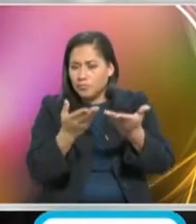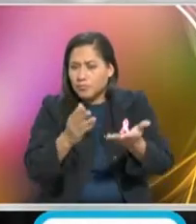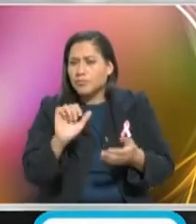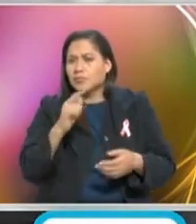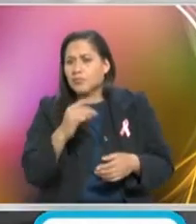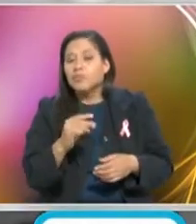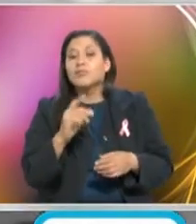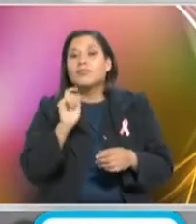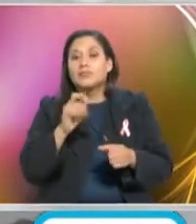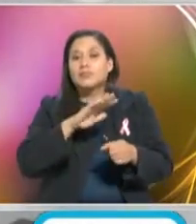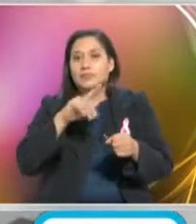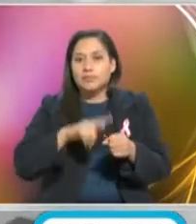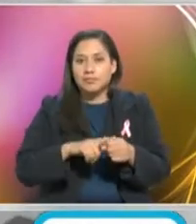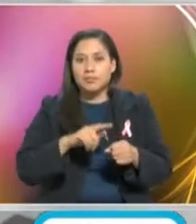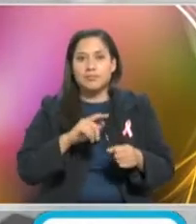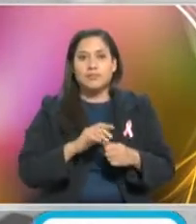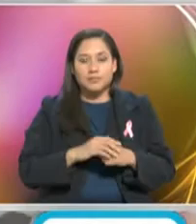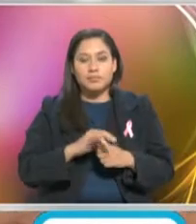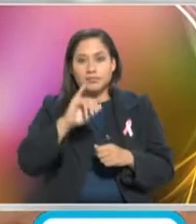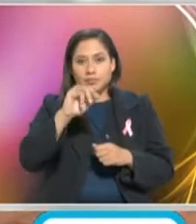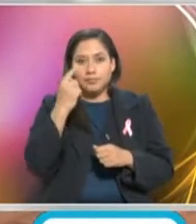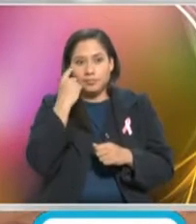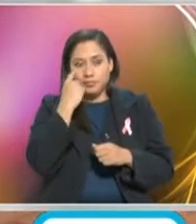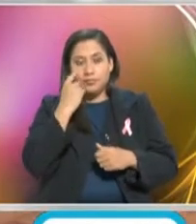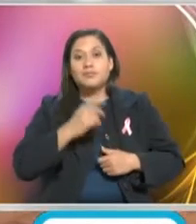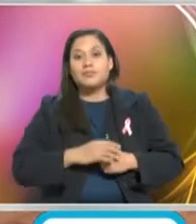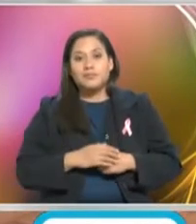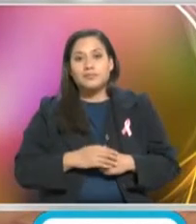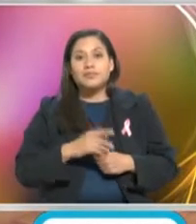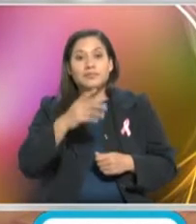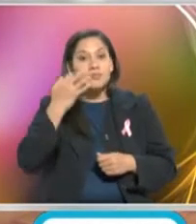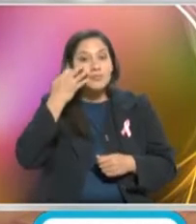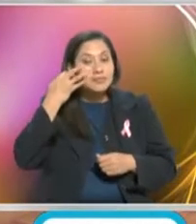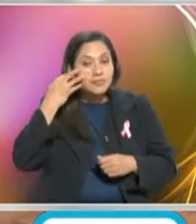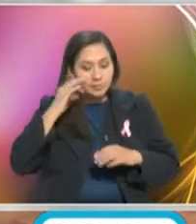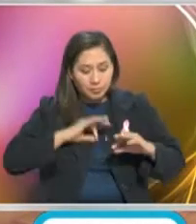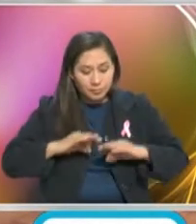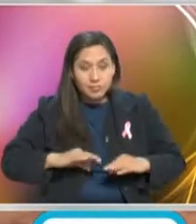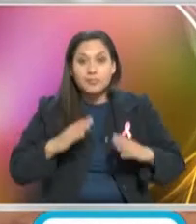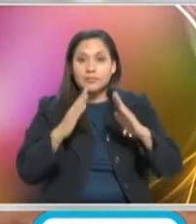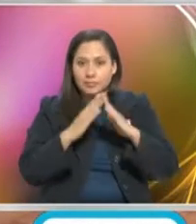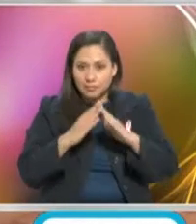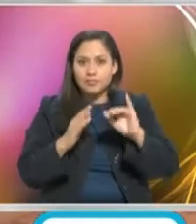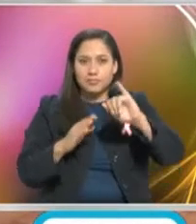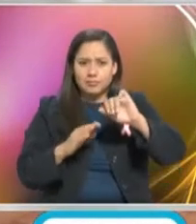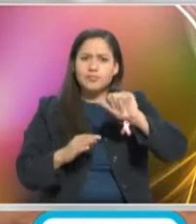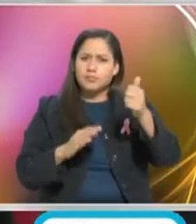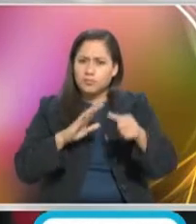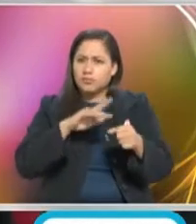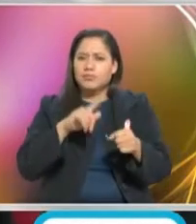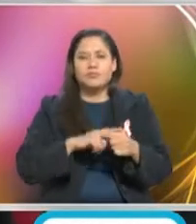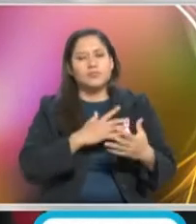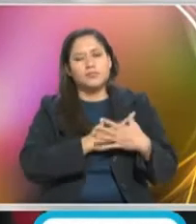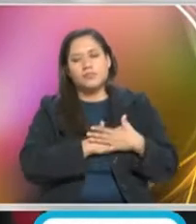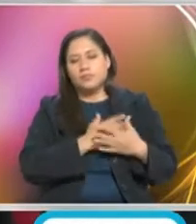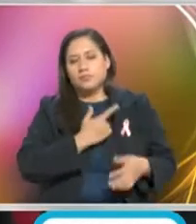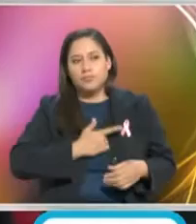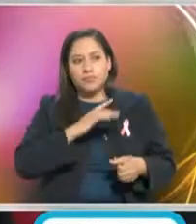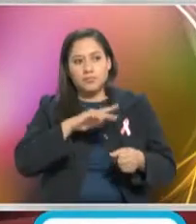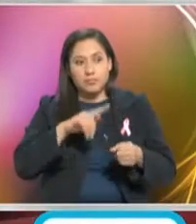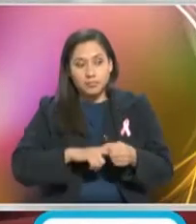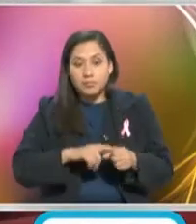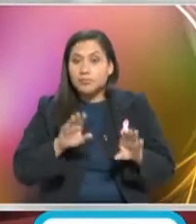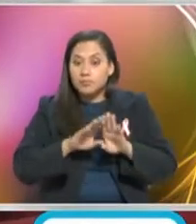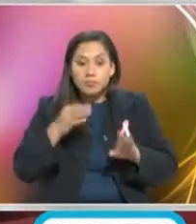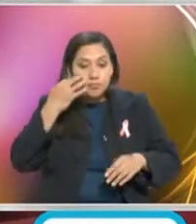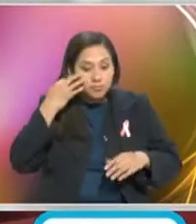que era la de los animales, Lilian. Sí. Nos contabas que tenía un jaguar en casa. Entre otros animales, era amante de los animales. ¿Cómo tener un Ok, jaguar